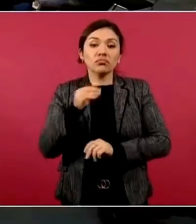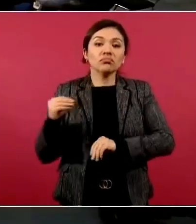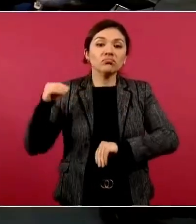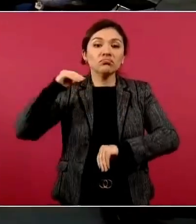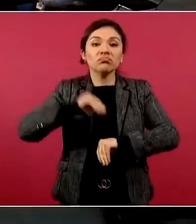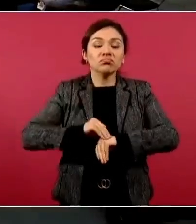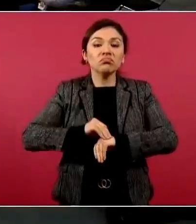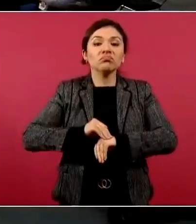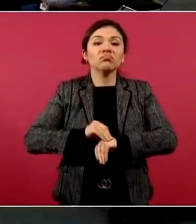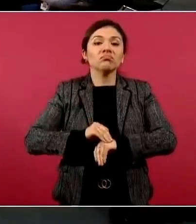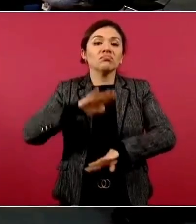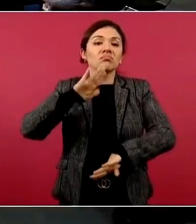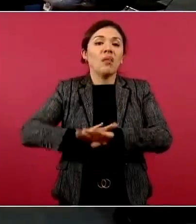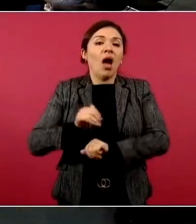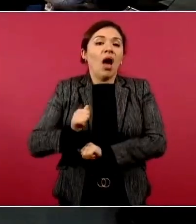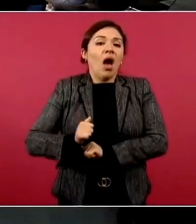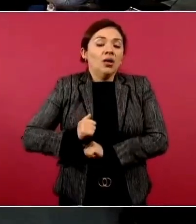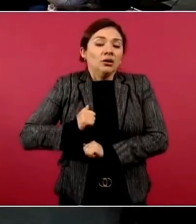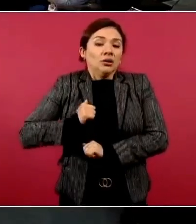el predominio